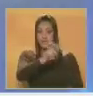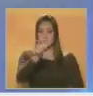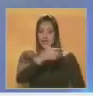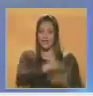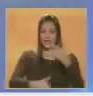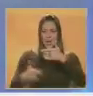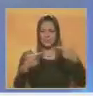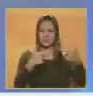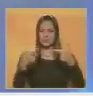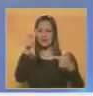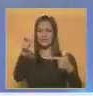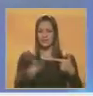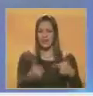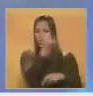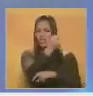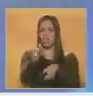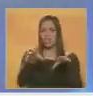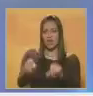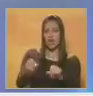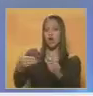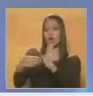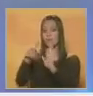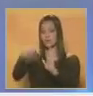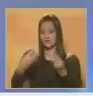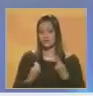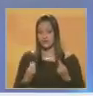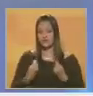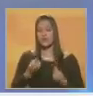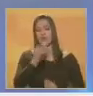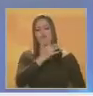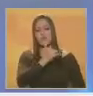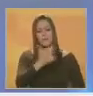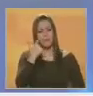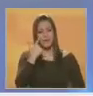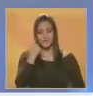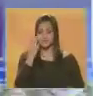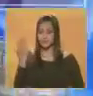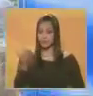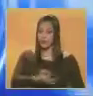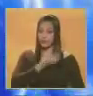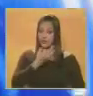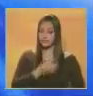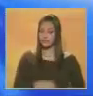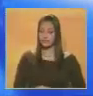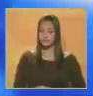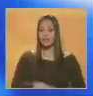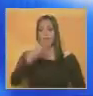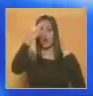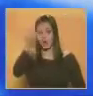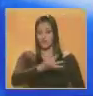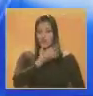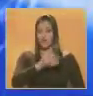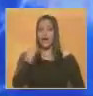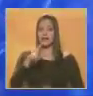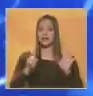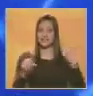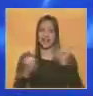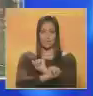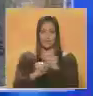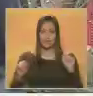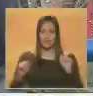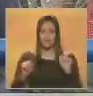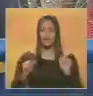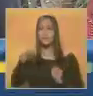un enfrentamiento entre tomistas. Gustavo Gómez Morón está en el lugar y nos informa. Buenas tardes, Gustavo. Hola, buenas tardes. Desde las 6 de la